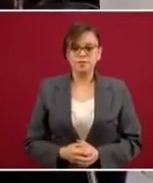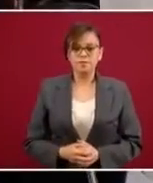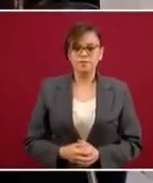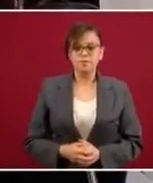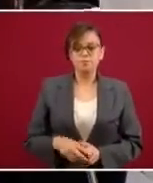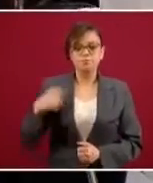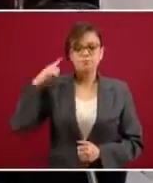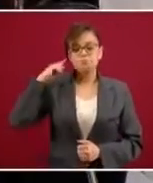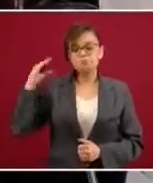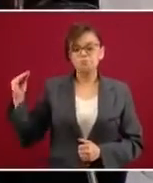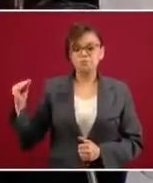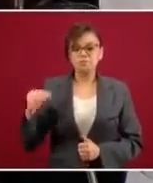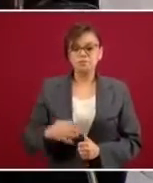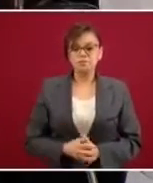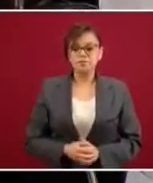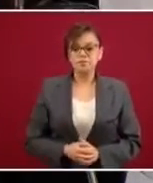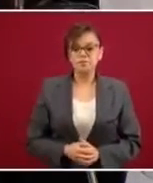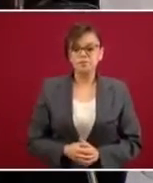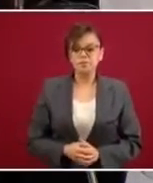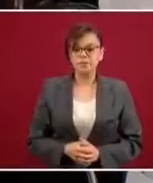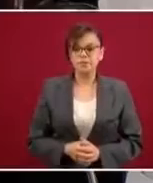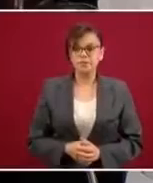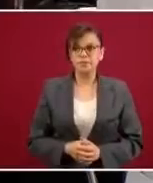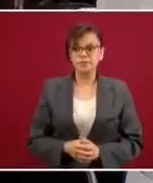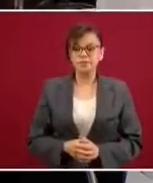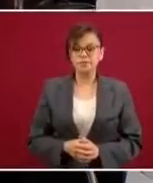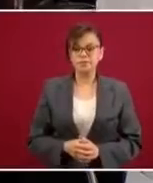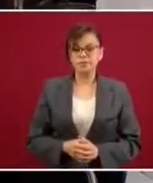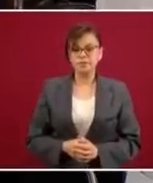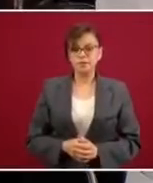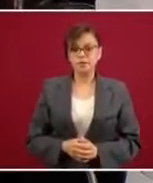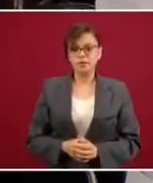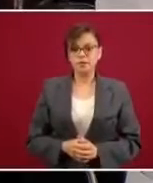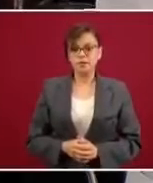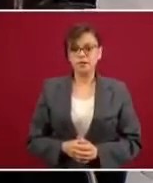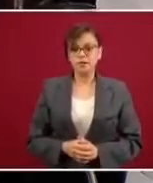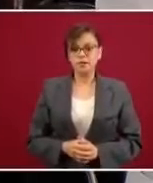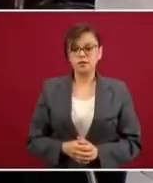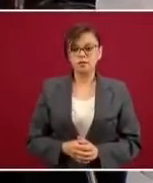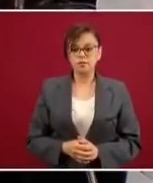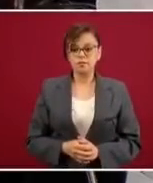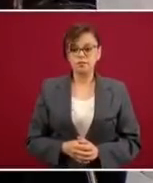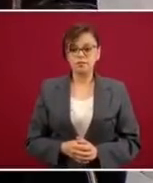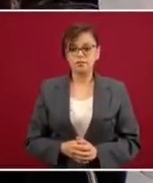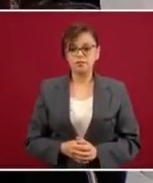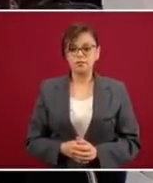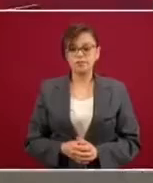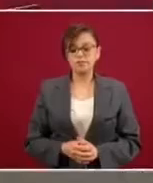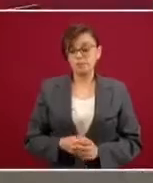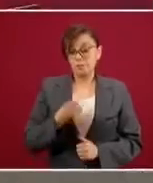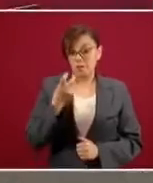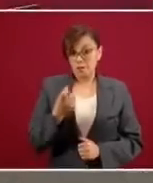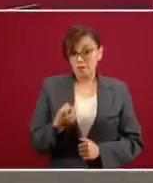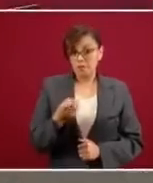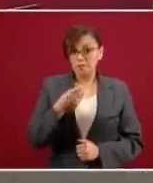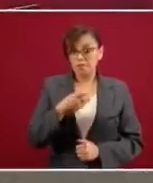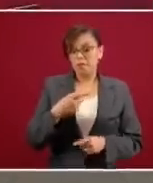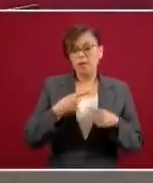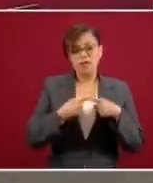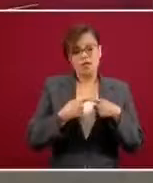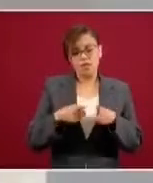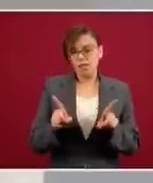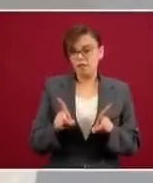México ya les hablaban a los familiares. ¿Esa podría ser alguna otra opción? Esta es otra historia diferente. Lo que